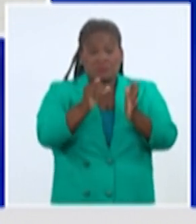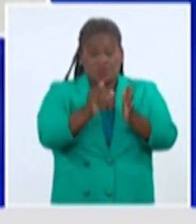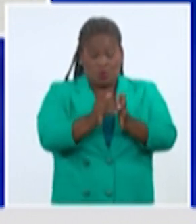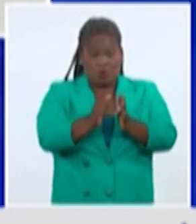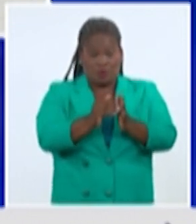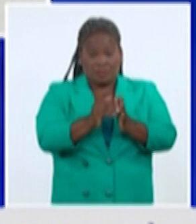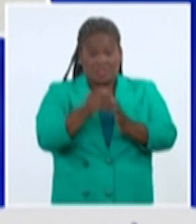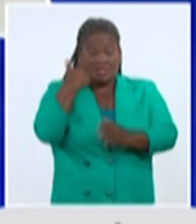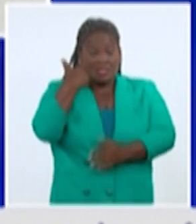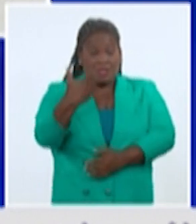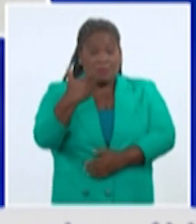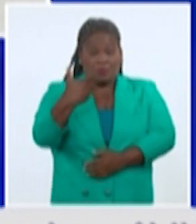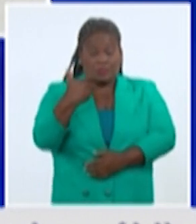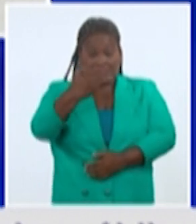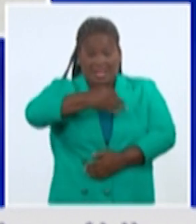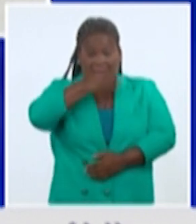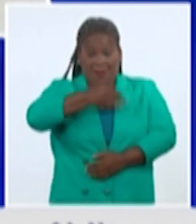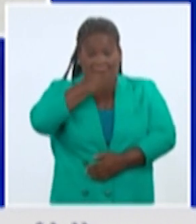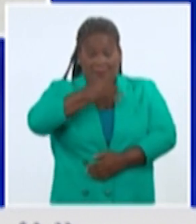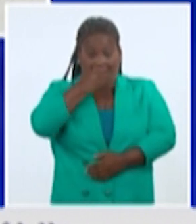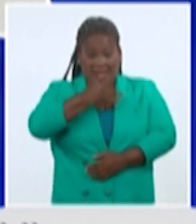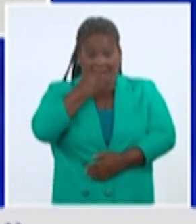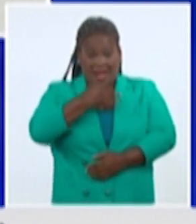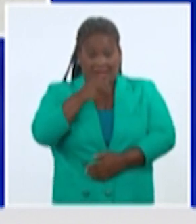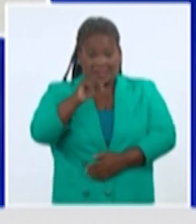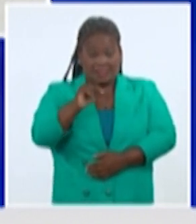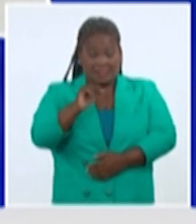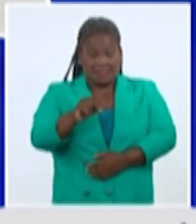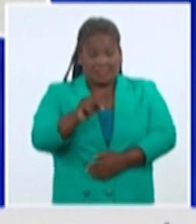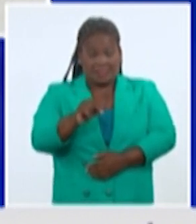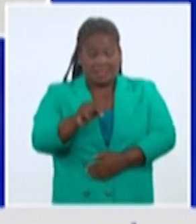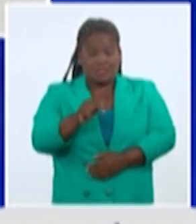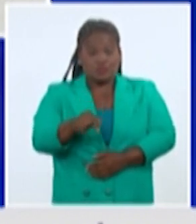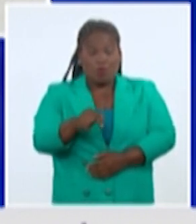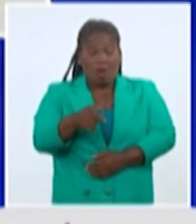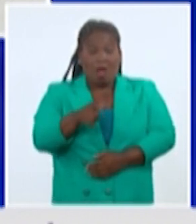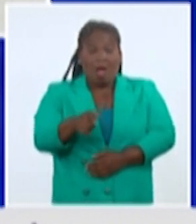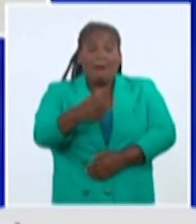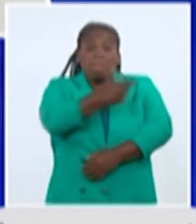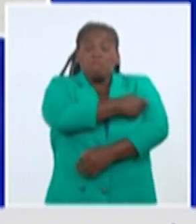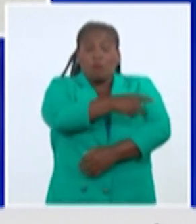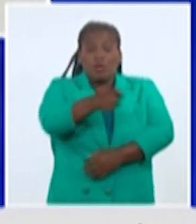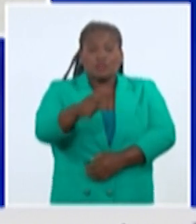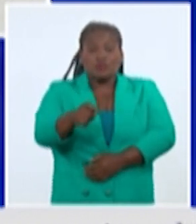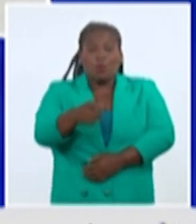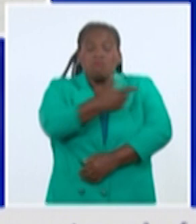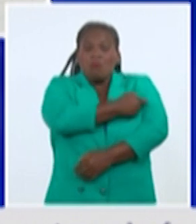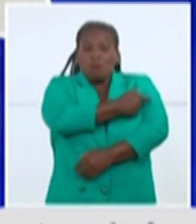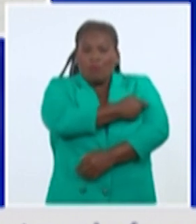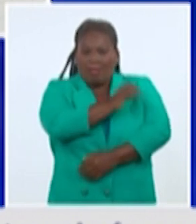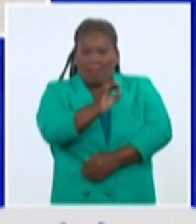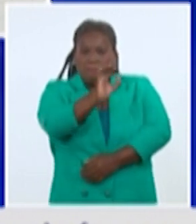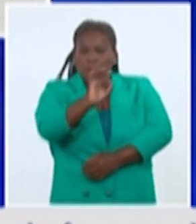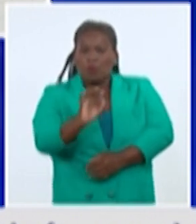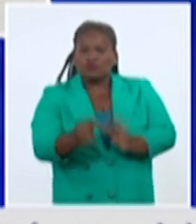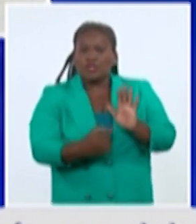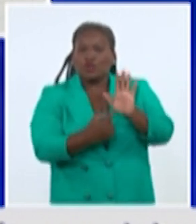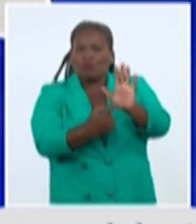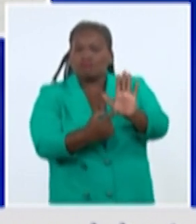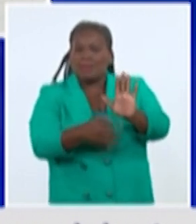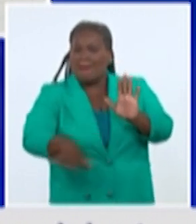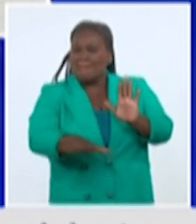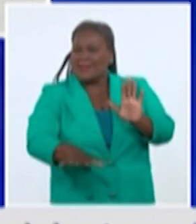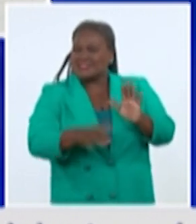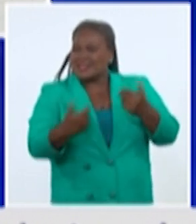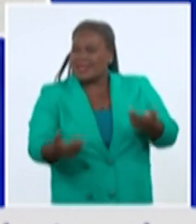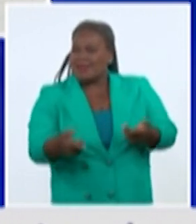importante señalar que estas dosis hacen referencia a la población vacunable. O sea, estos porcientos están sacados en base a la